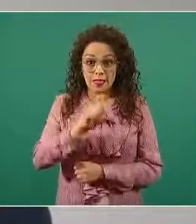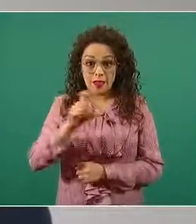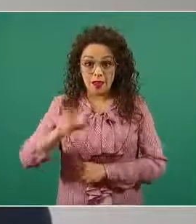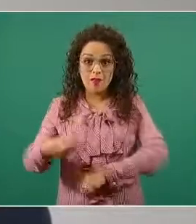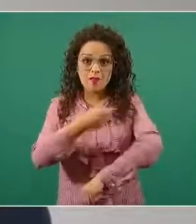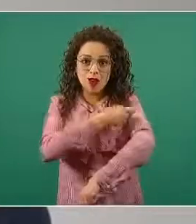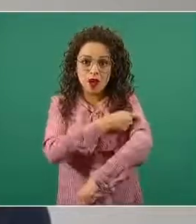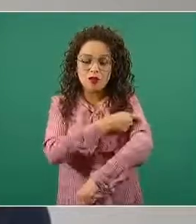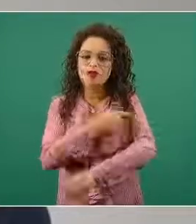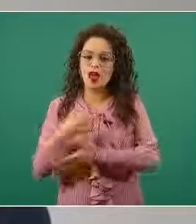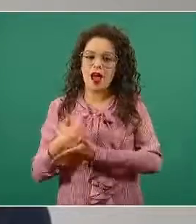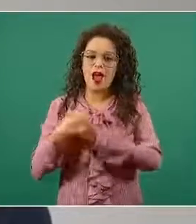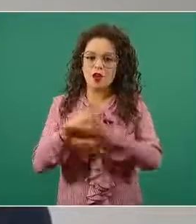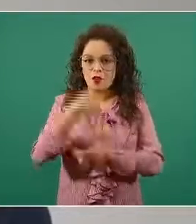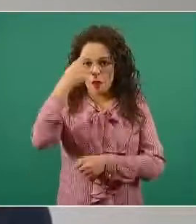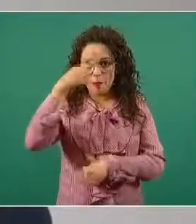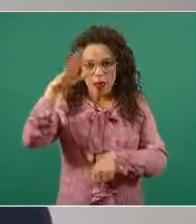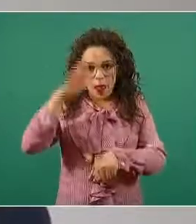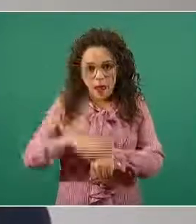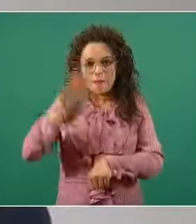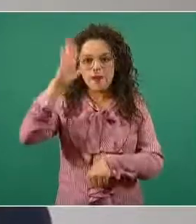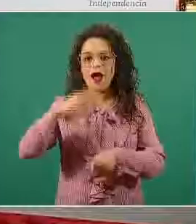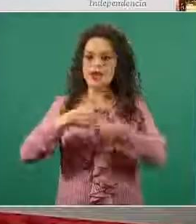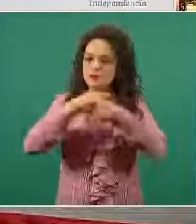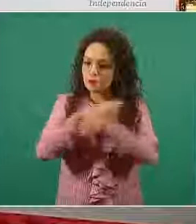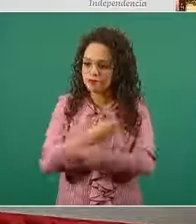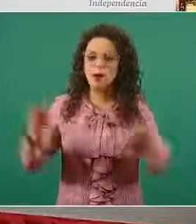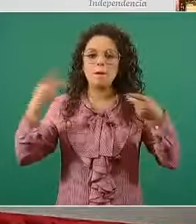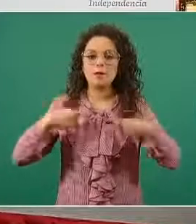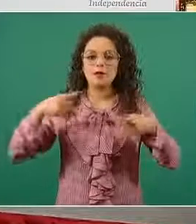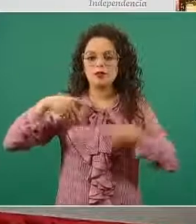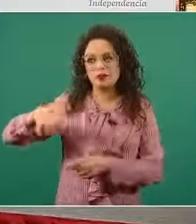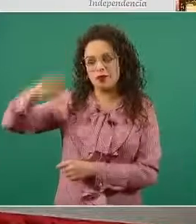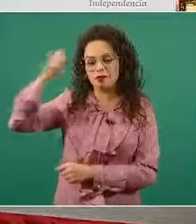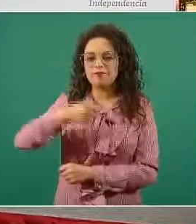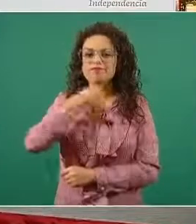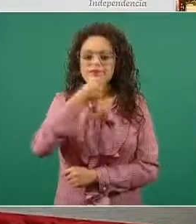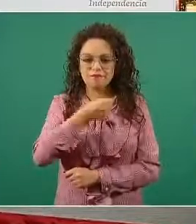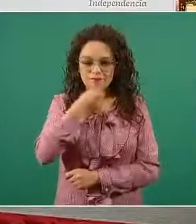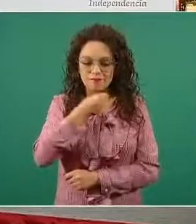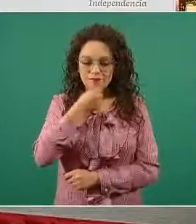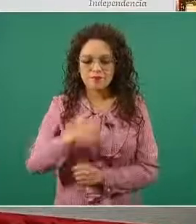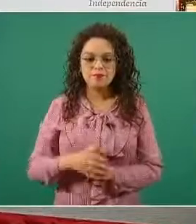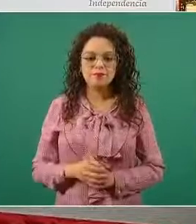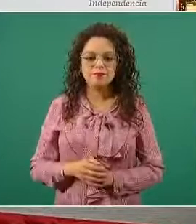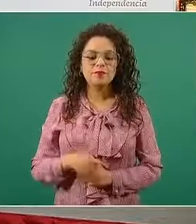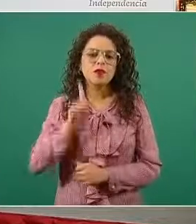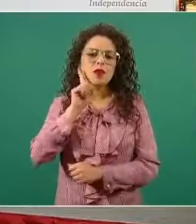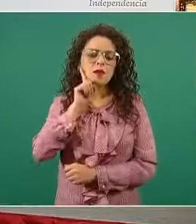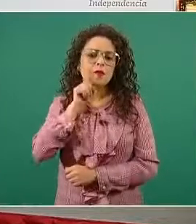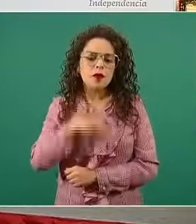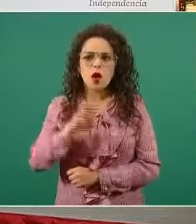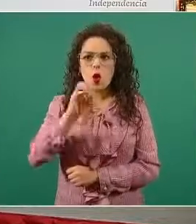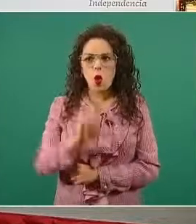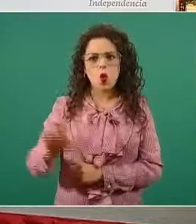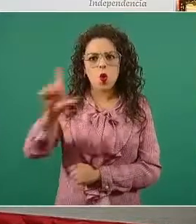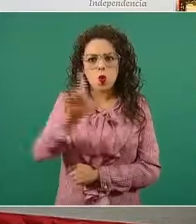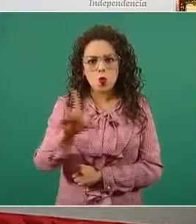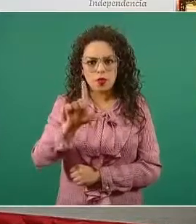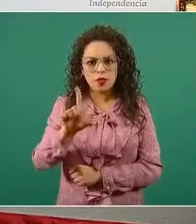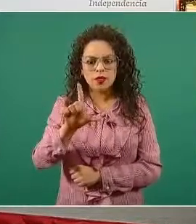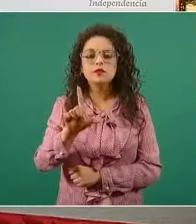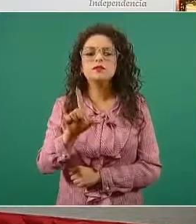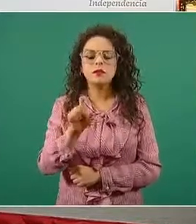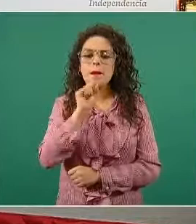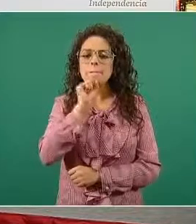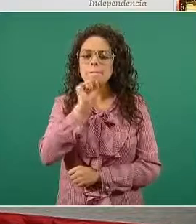a incrementar la cobertura de nuestros adultos mayores. Y muy probablemente entre mañana o el mismo lunes se estará también